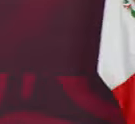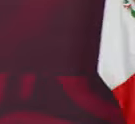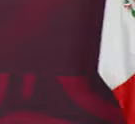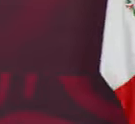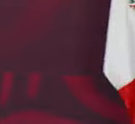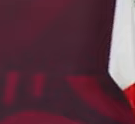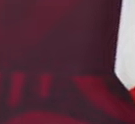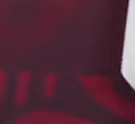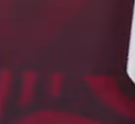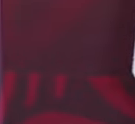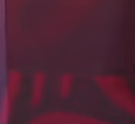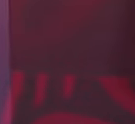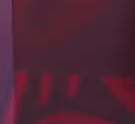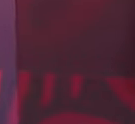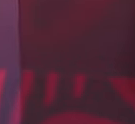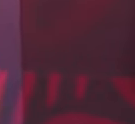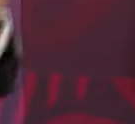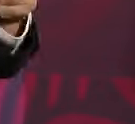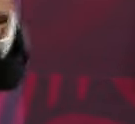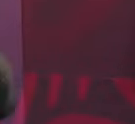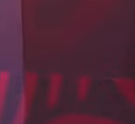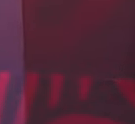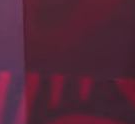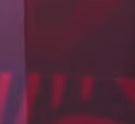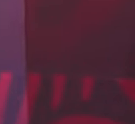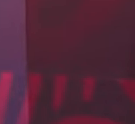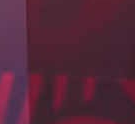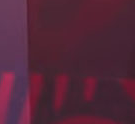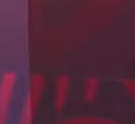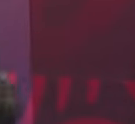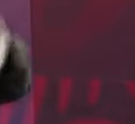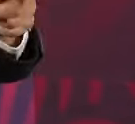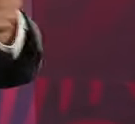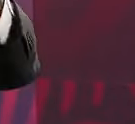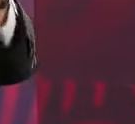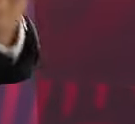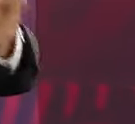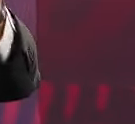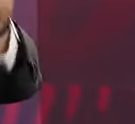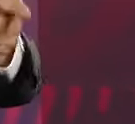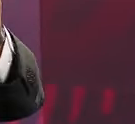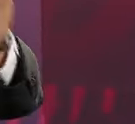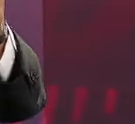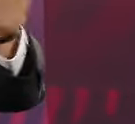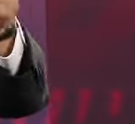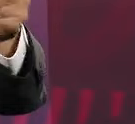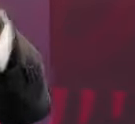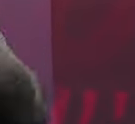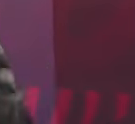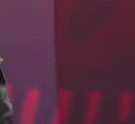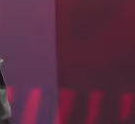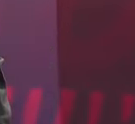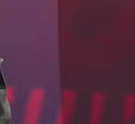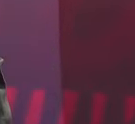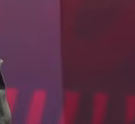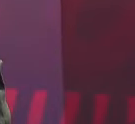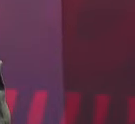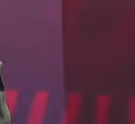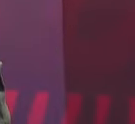Como en un debate lo denuncié de que recibía negocios, contratos